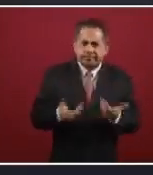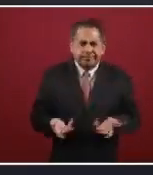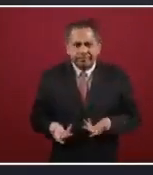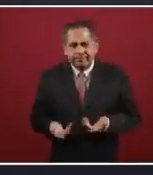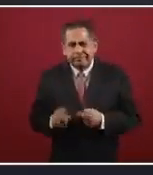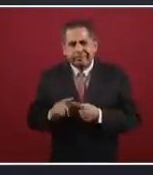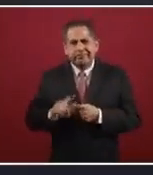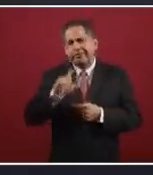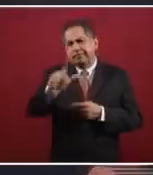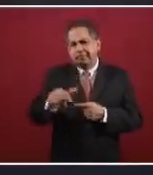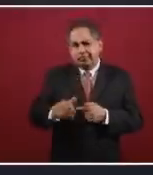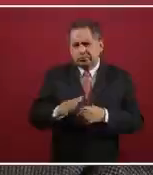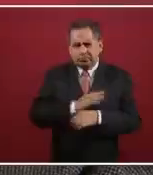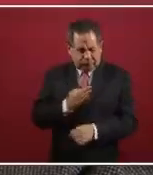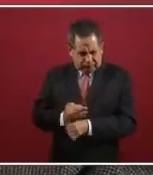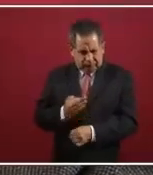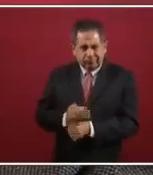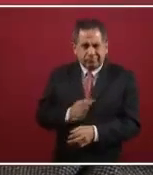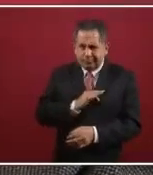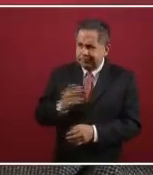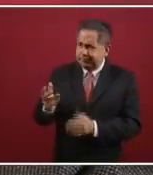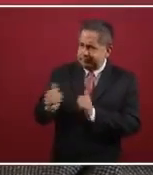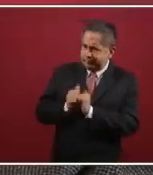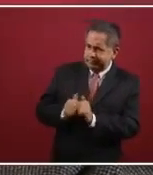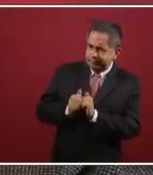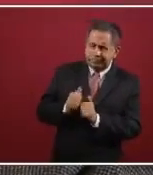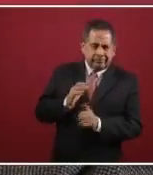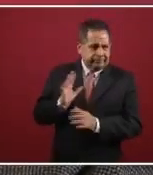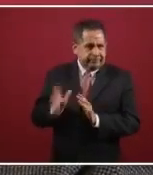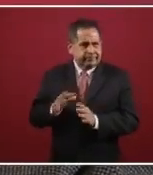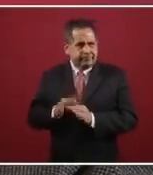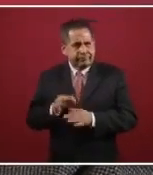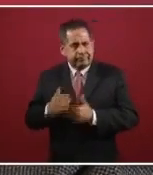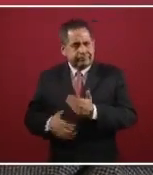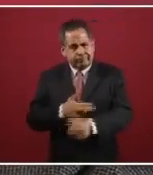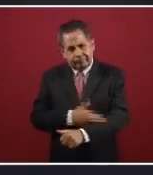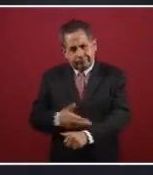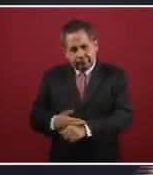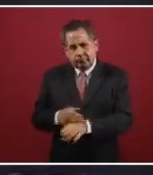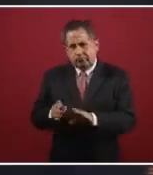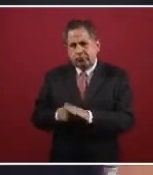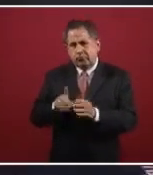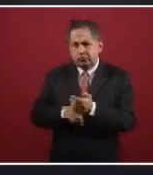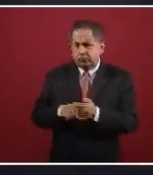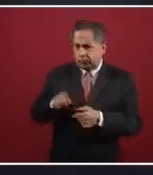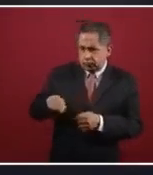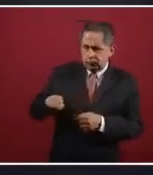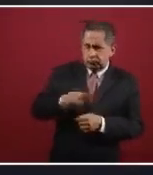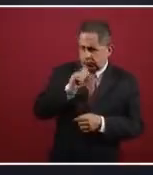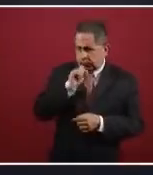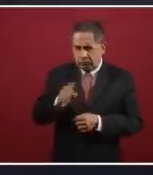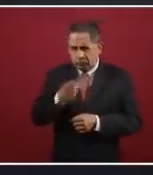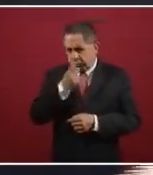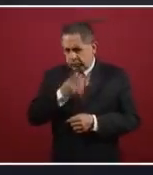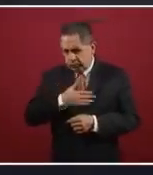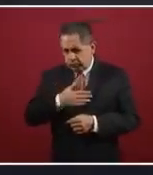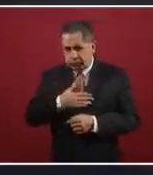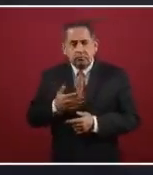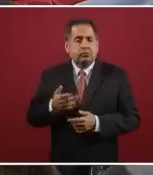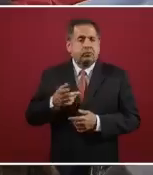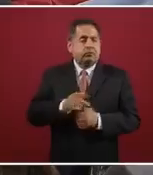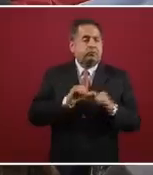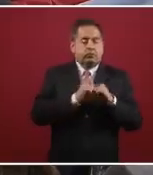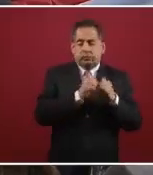de ellos. ¿Por qué hasta entonces? ¿Por qué no ahora, cuando ya se tiene todo ese trabajo avanzado? no solamente de ustedes, sino, como usted nos comenta, de